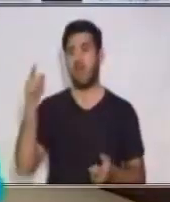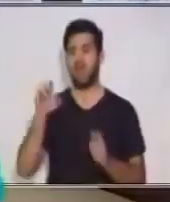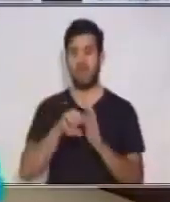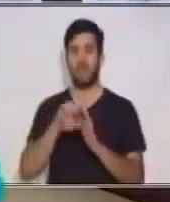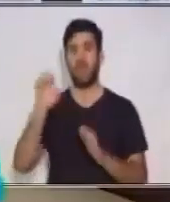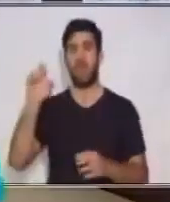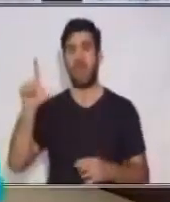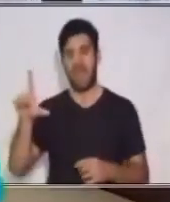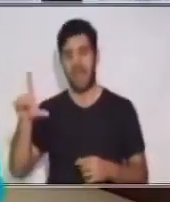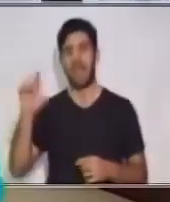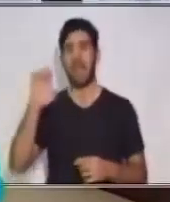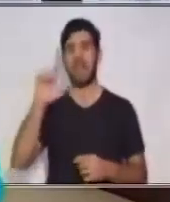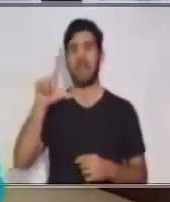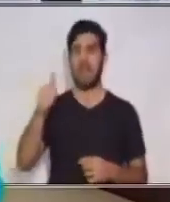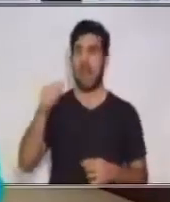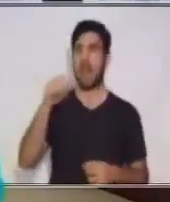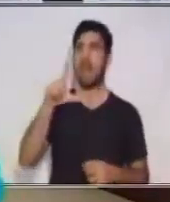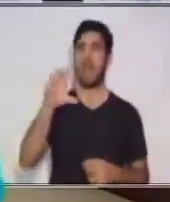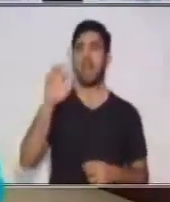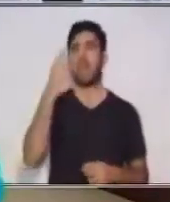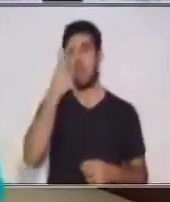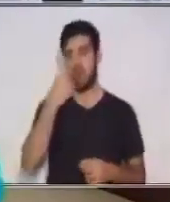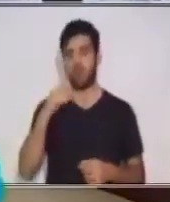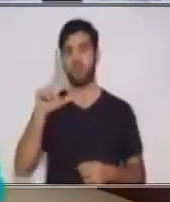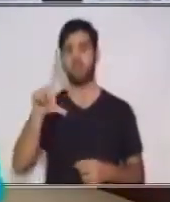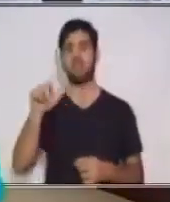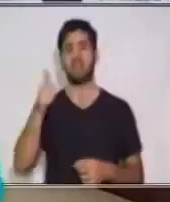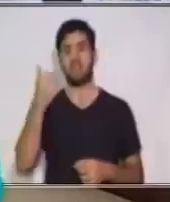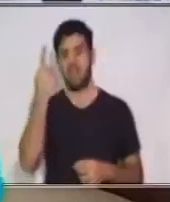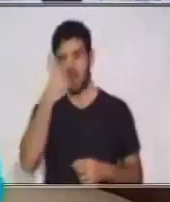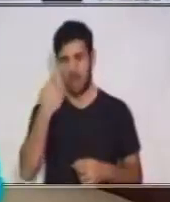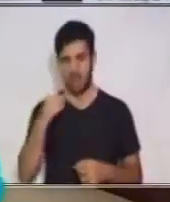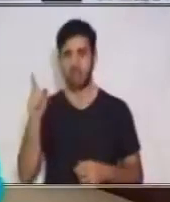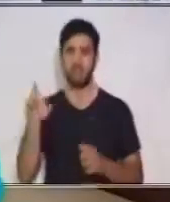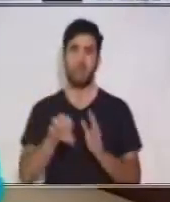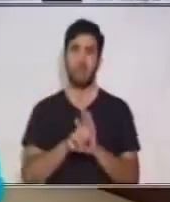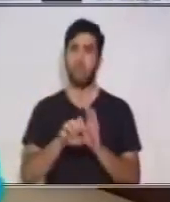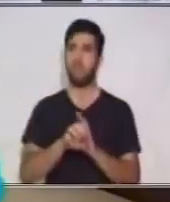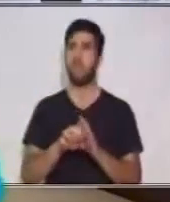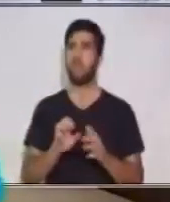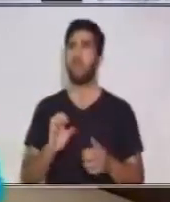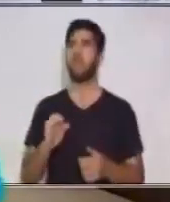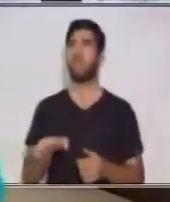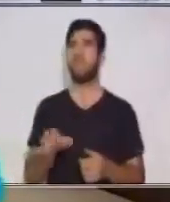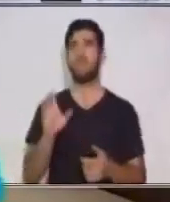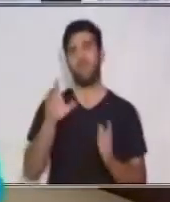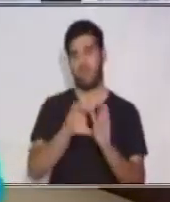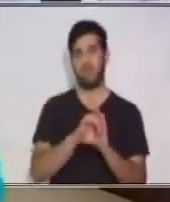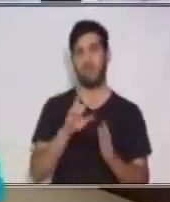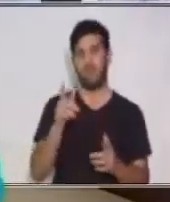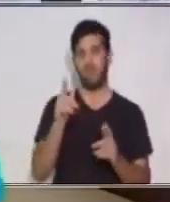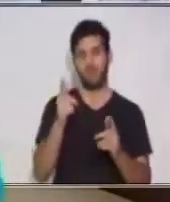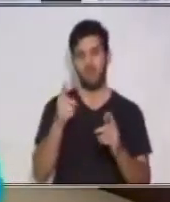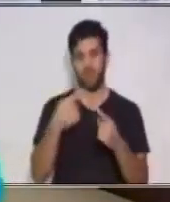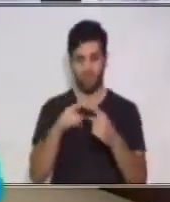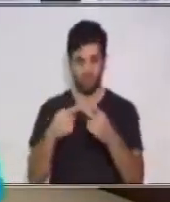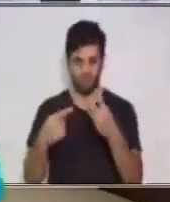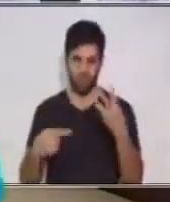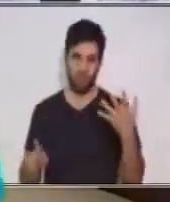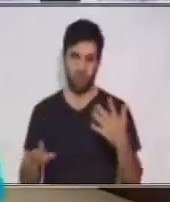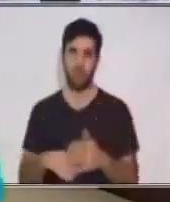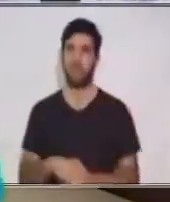el, la, los, las. Podemos identificar el niño, la niña, los niños, las niñas. Sabemos que son